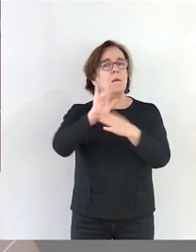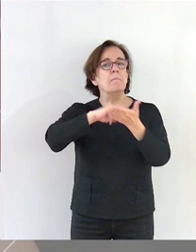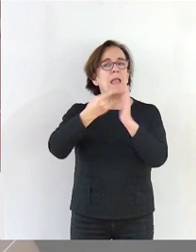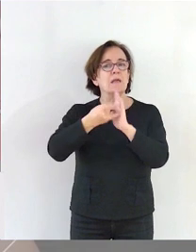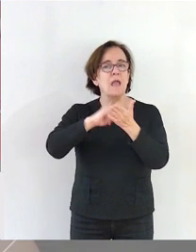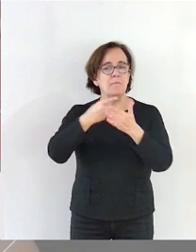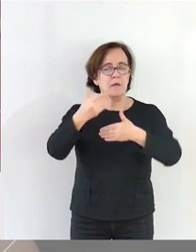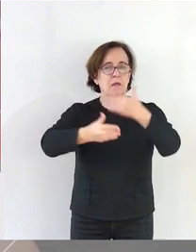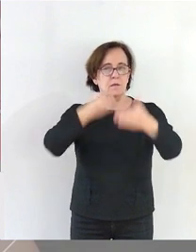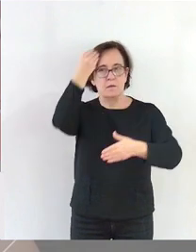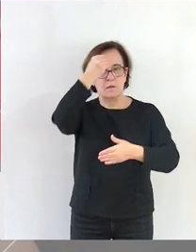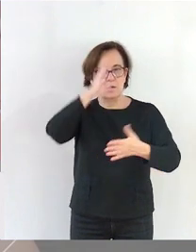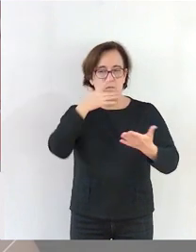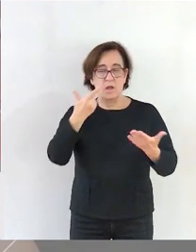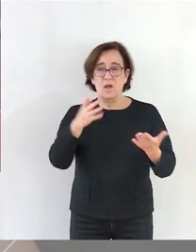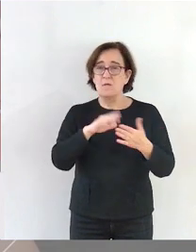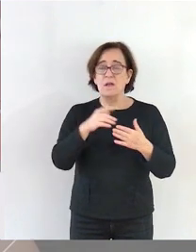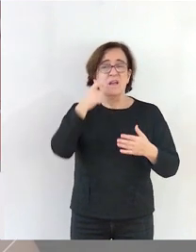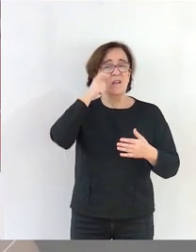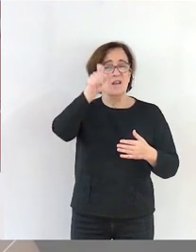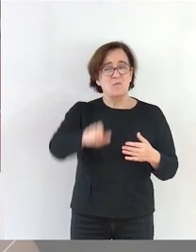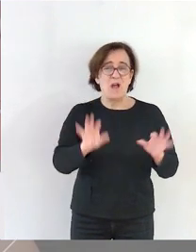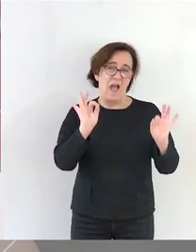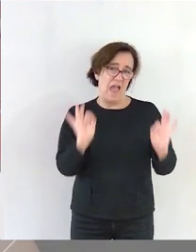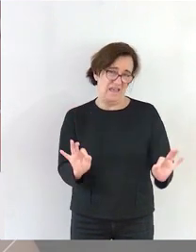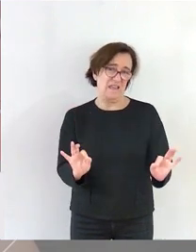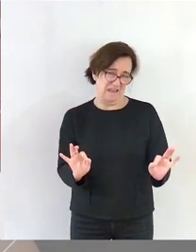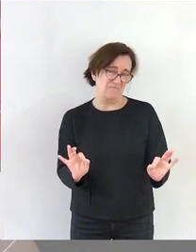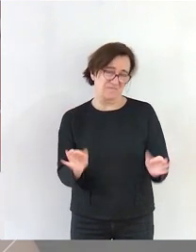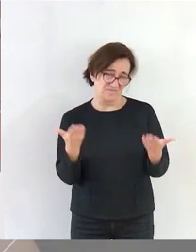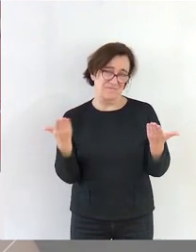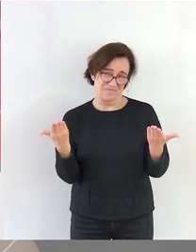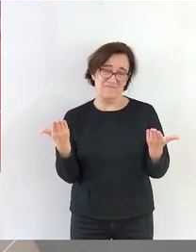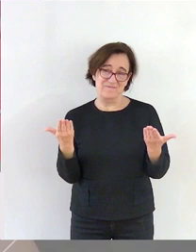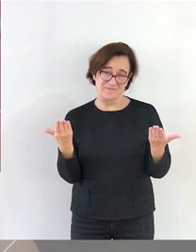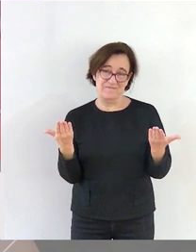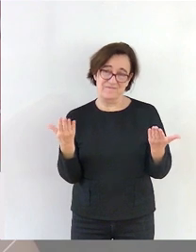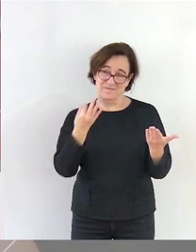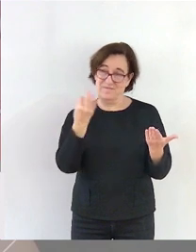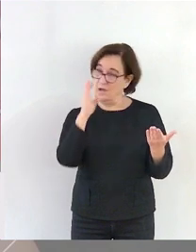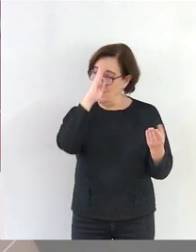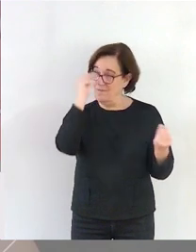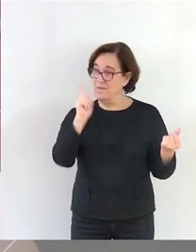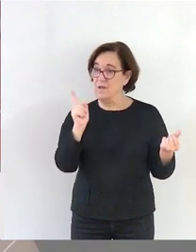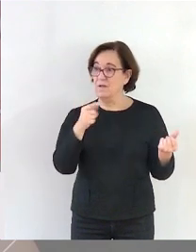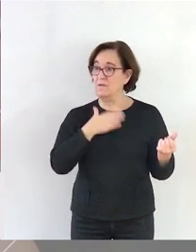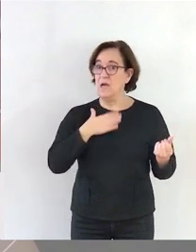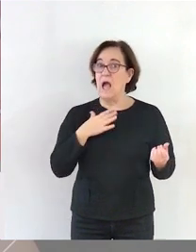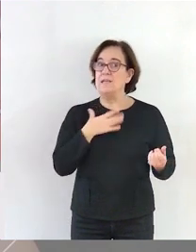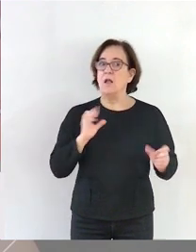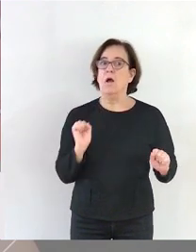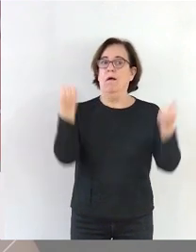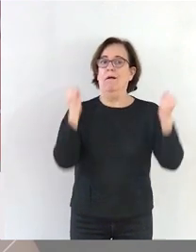abriendo paso probablemente porque el ser humano tenemos una cosa Que quey que no hay que olvidar que es el distinto de